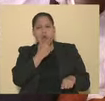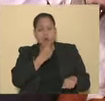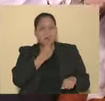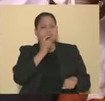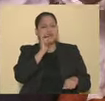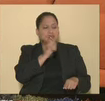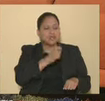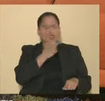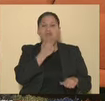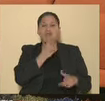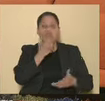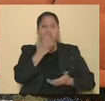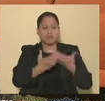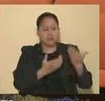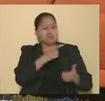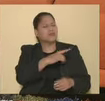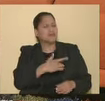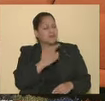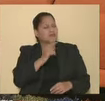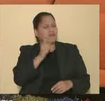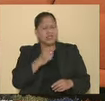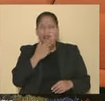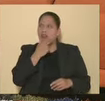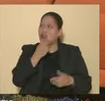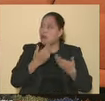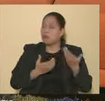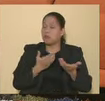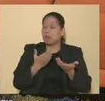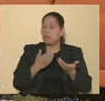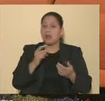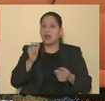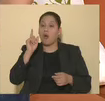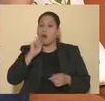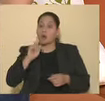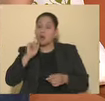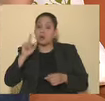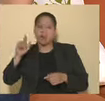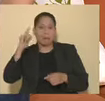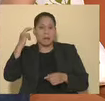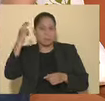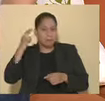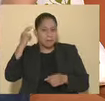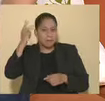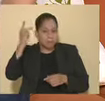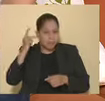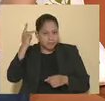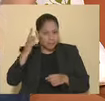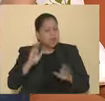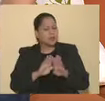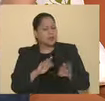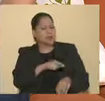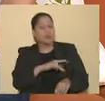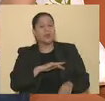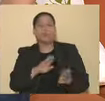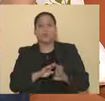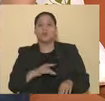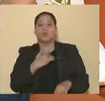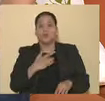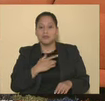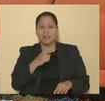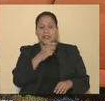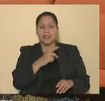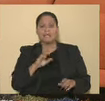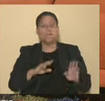¿no? exacto, un caballero. ¿Qué es para ti ser una mujer, una reina verdaderamente? Y entonces empecé a instalar conceptos